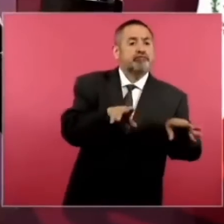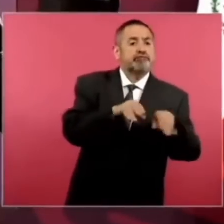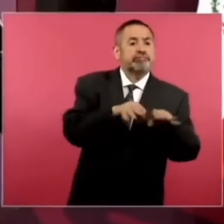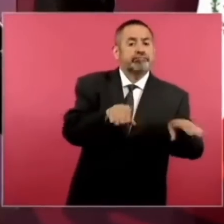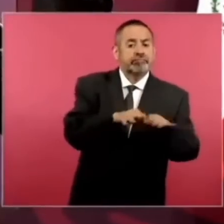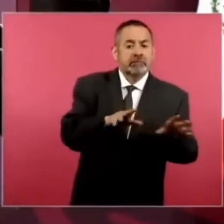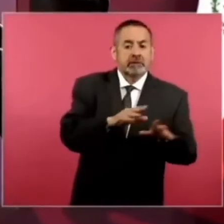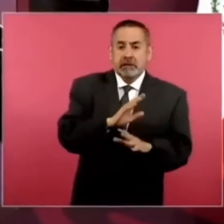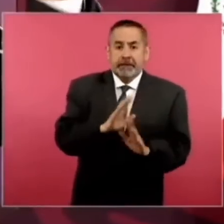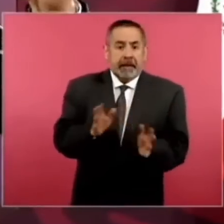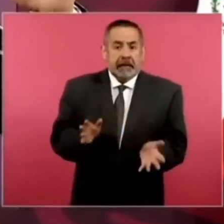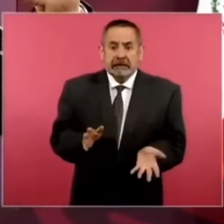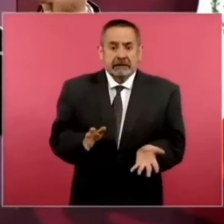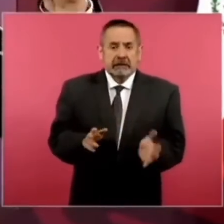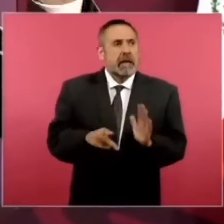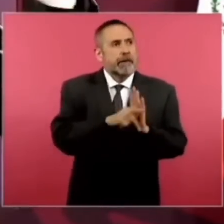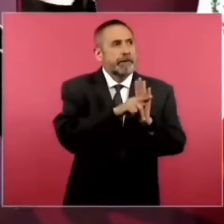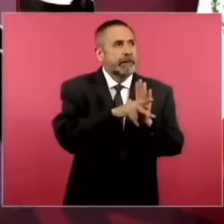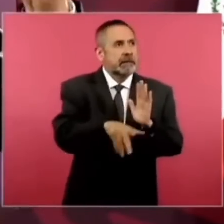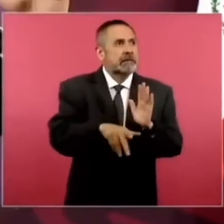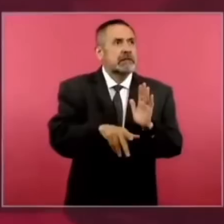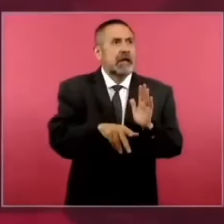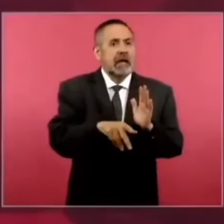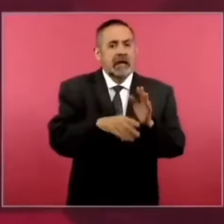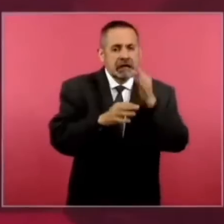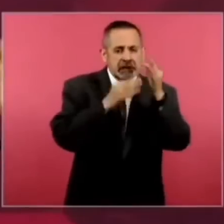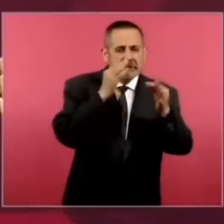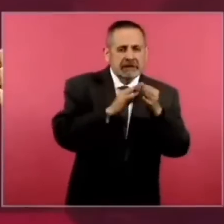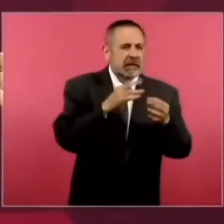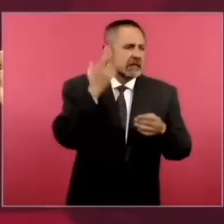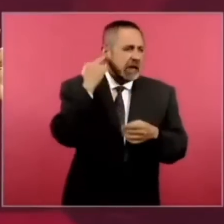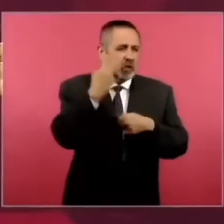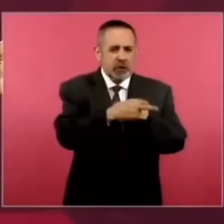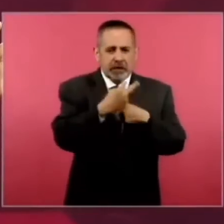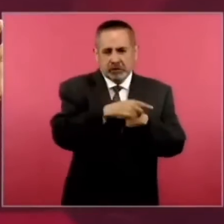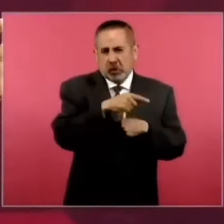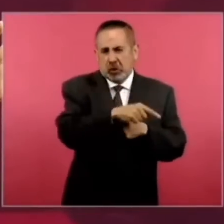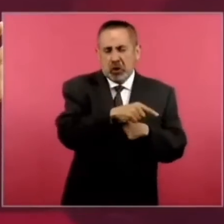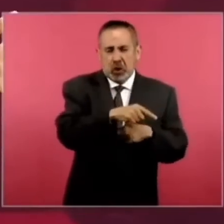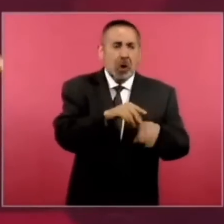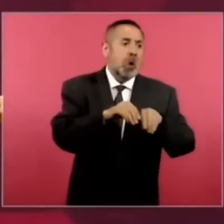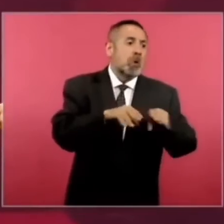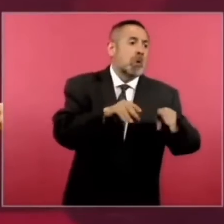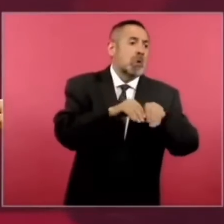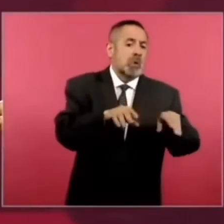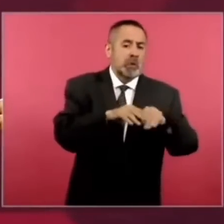Era nada más la prensa, los medios convencionales,